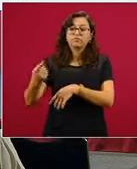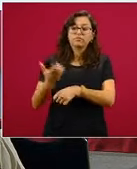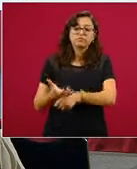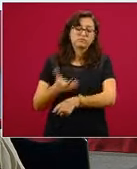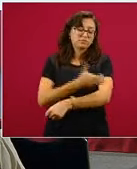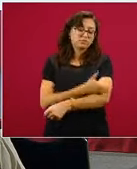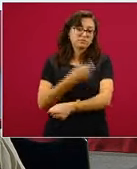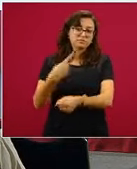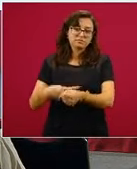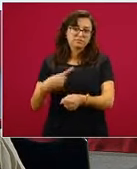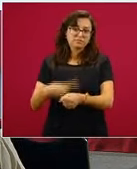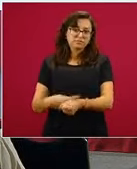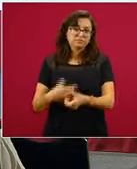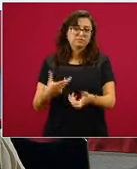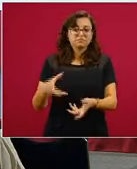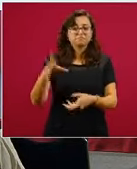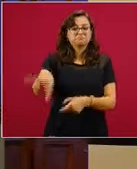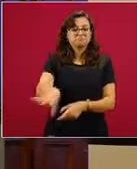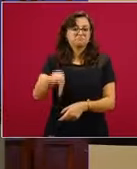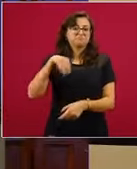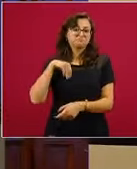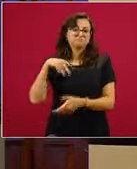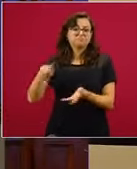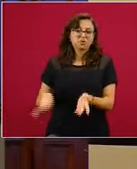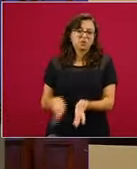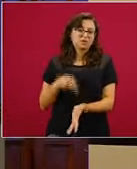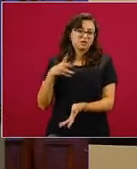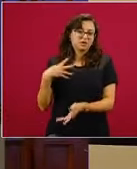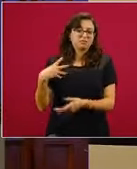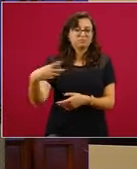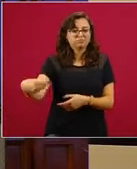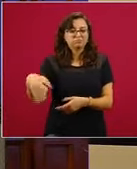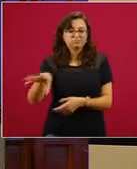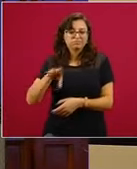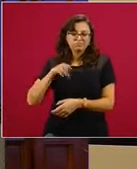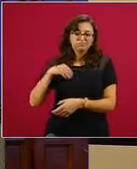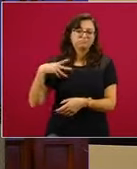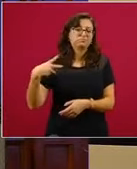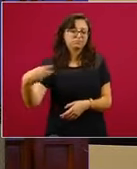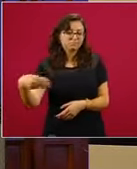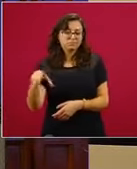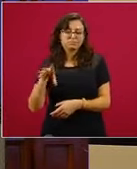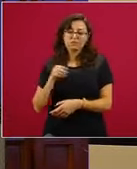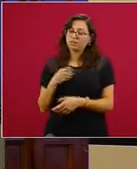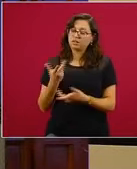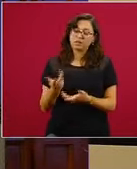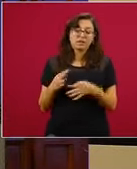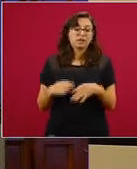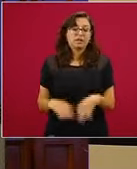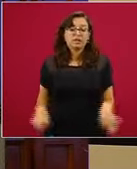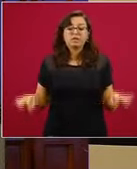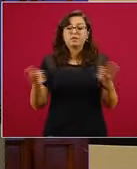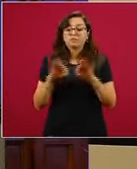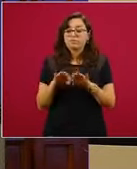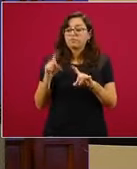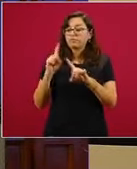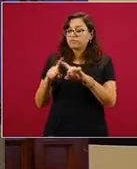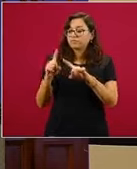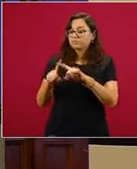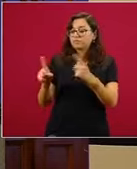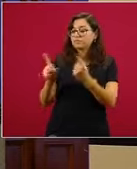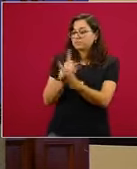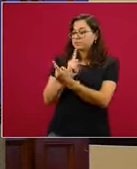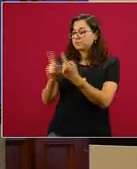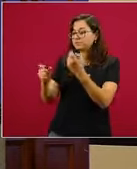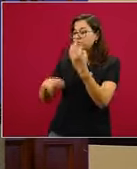tener tuberculosis. Ella me lo puede volver a transmitir en un futuro. Entonces aquí es importante estudiar a todas las personas